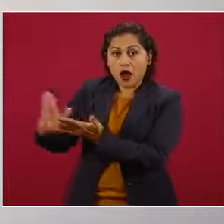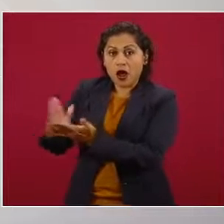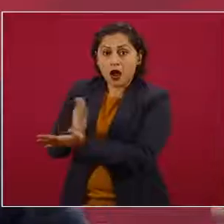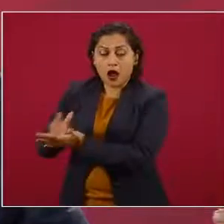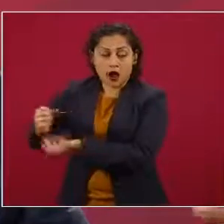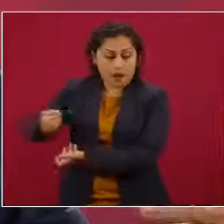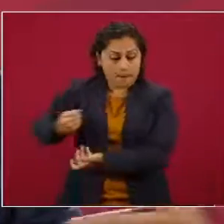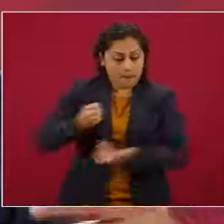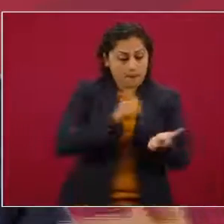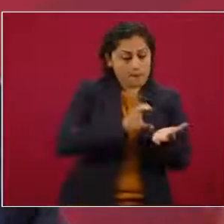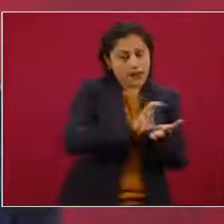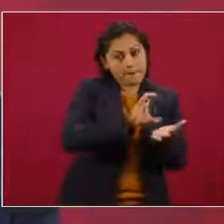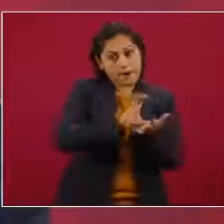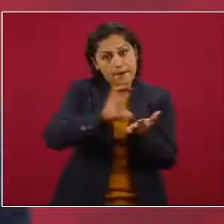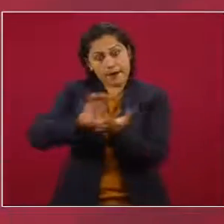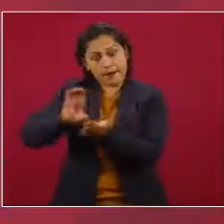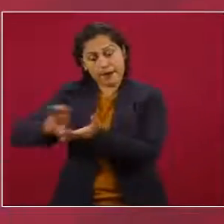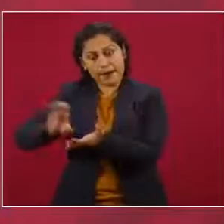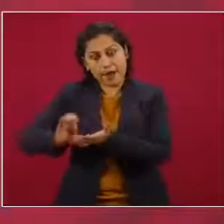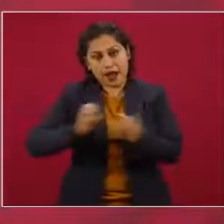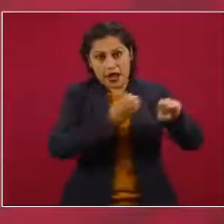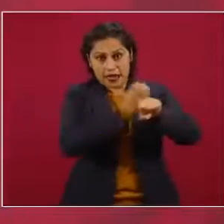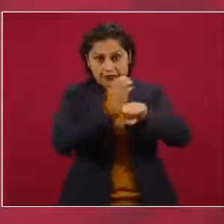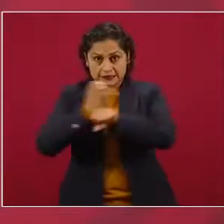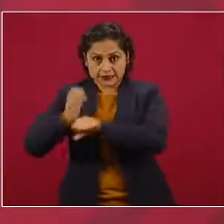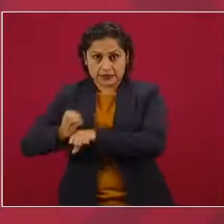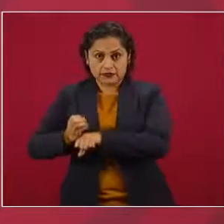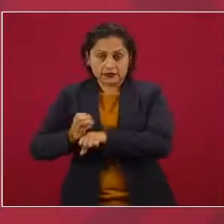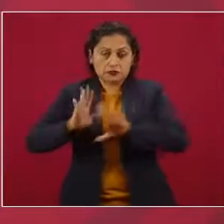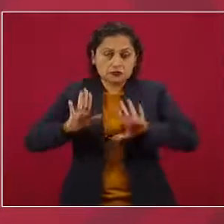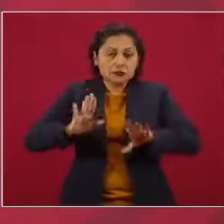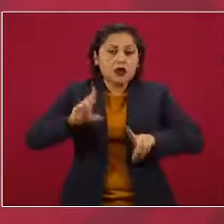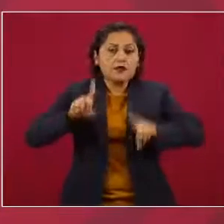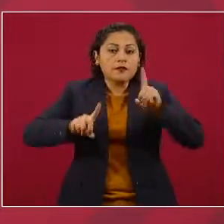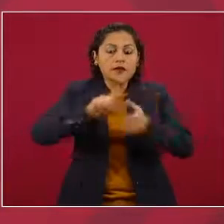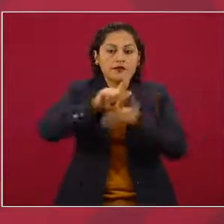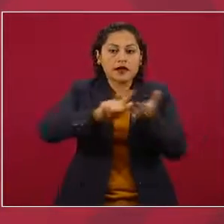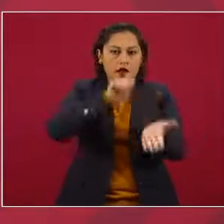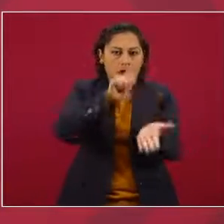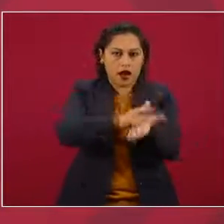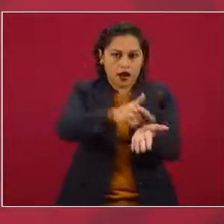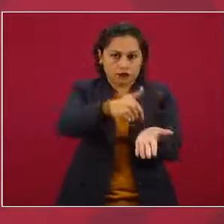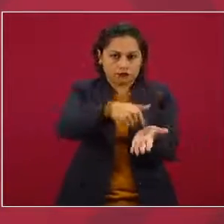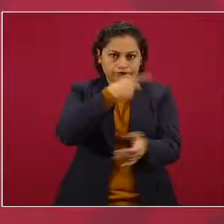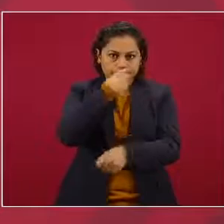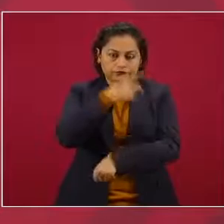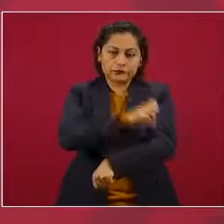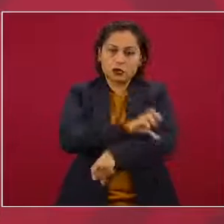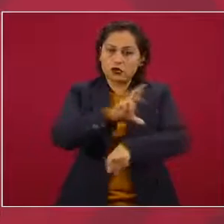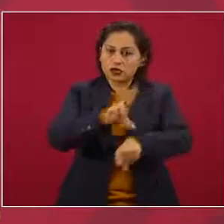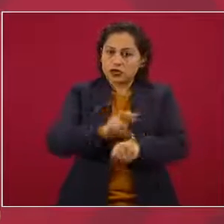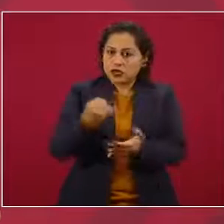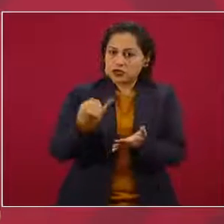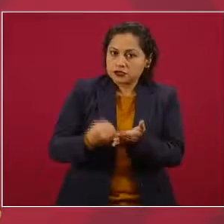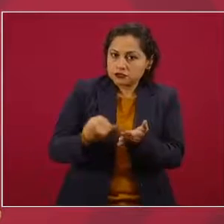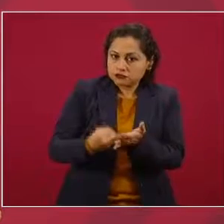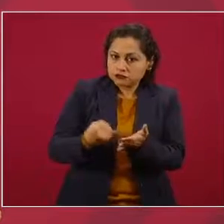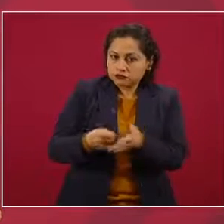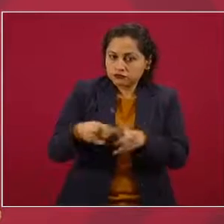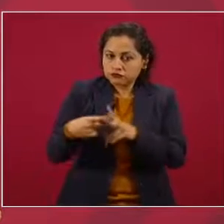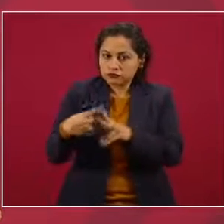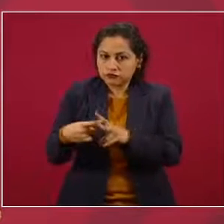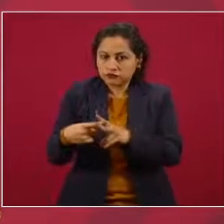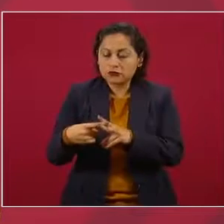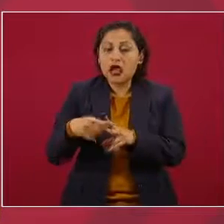acuerdo a esta coordinación fiscal, llega a ser hasta el 95%